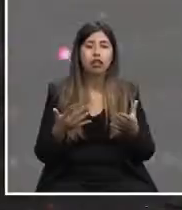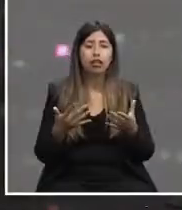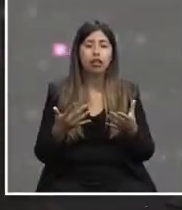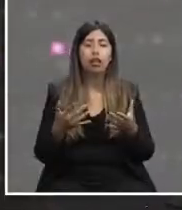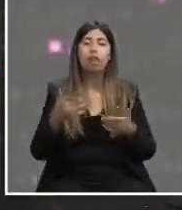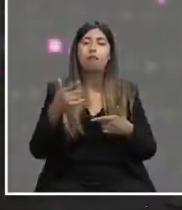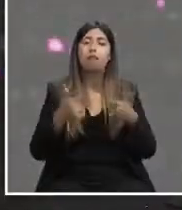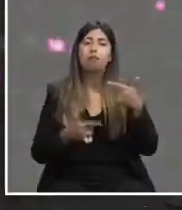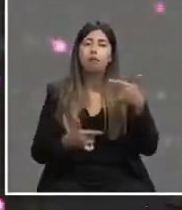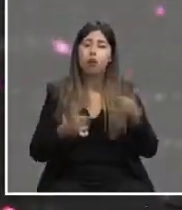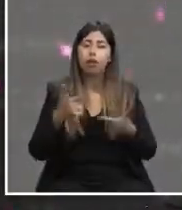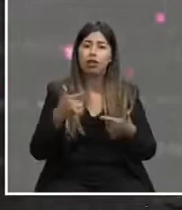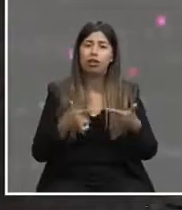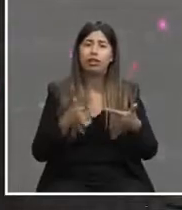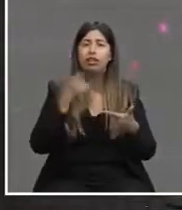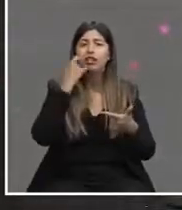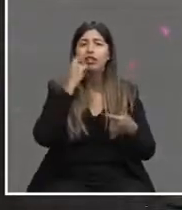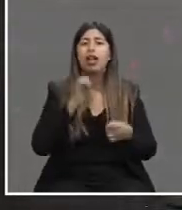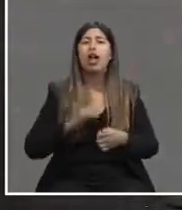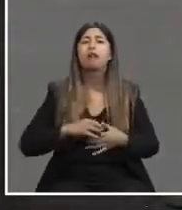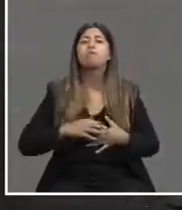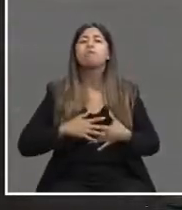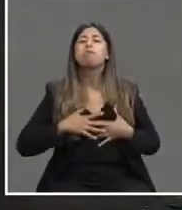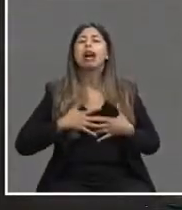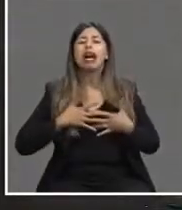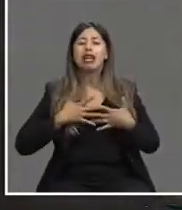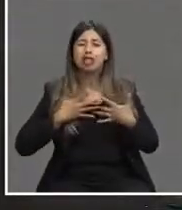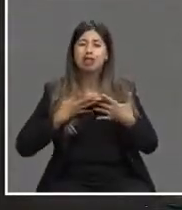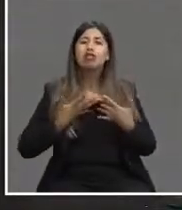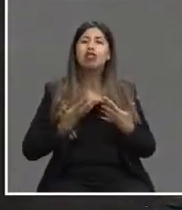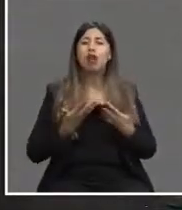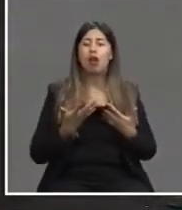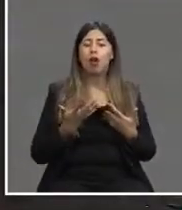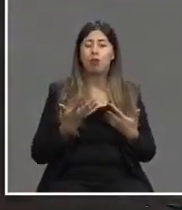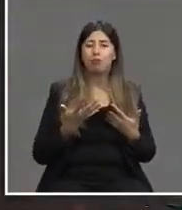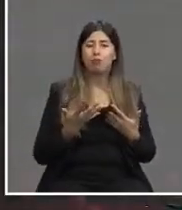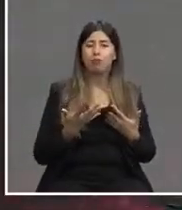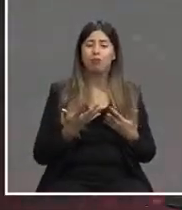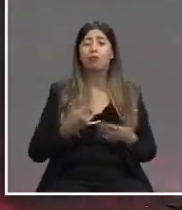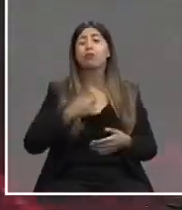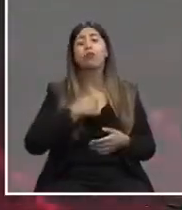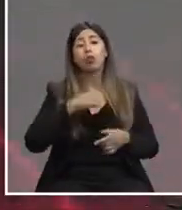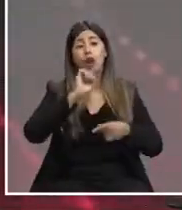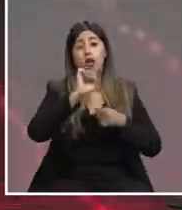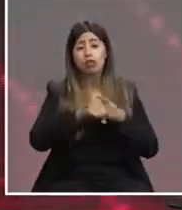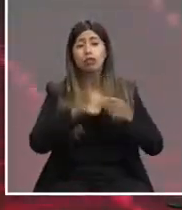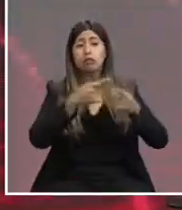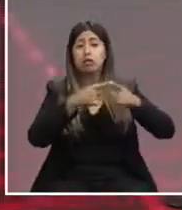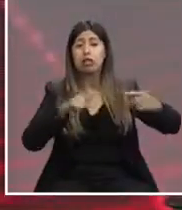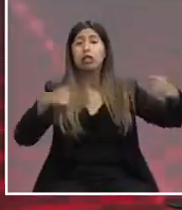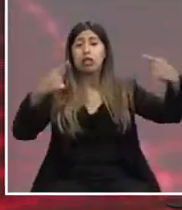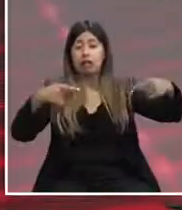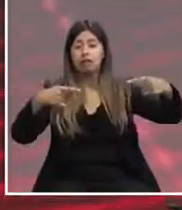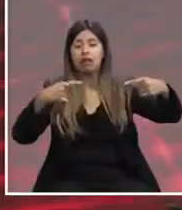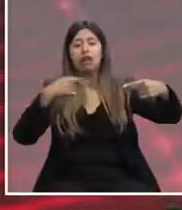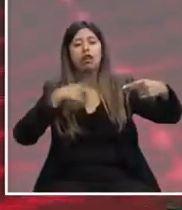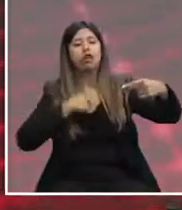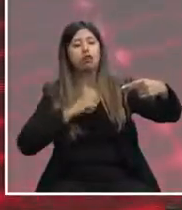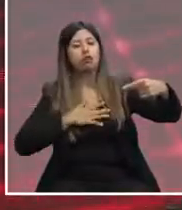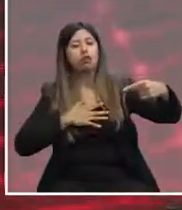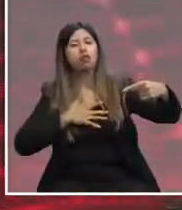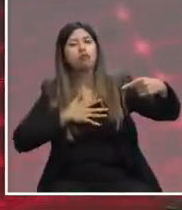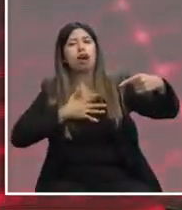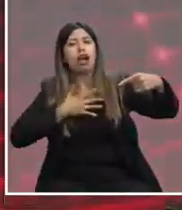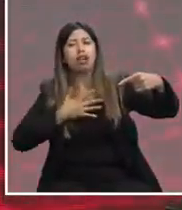espacio de movilización de pasiones. Es decir, yo tengo que aceptar que hay un disenso y tengo que ser capaz de movilizar las pasiones de